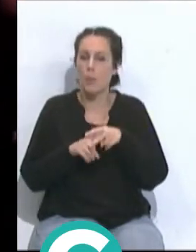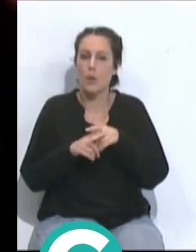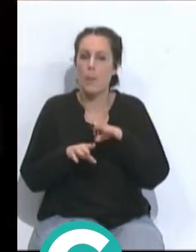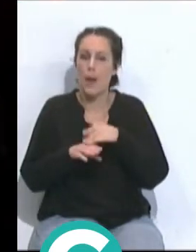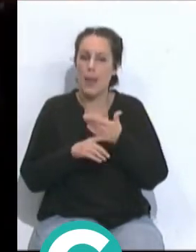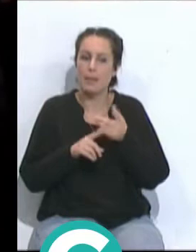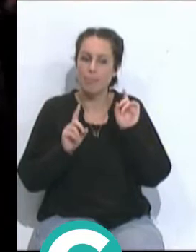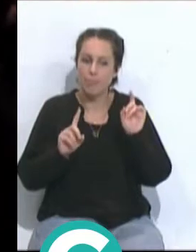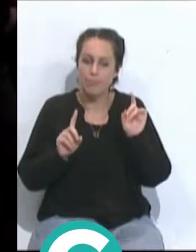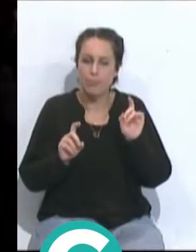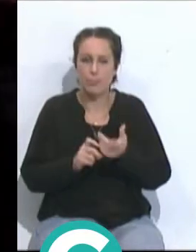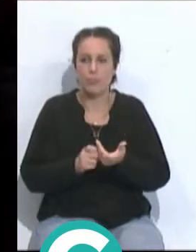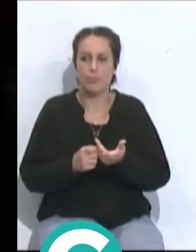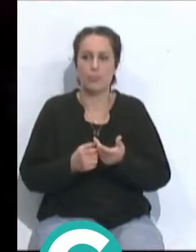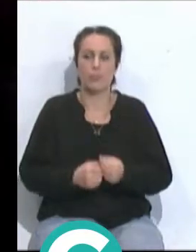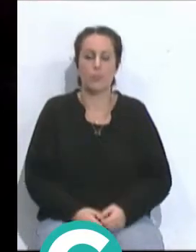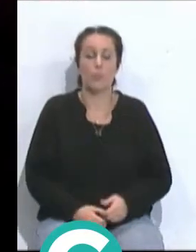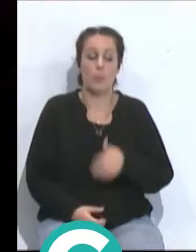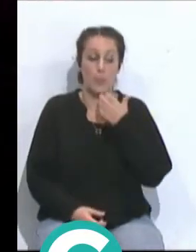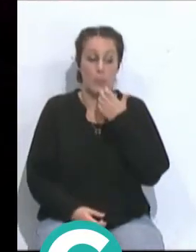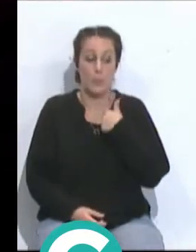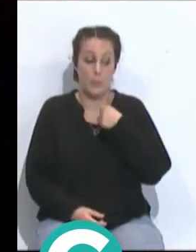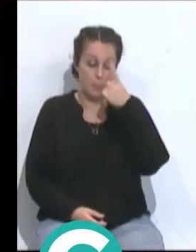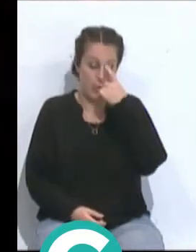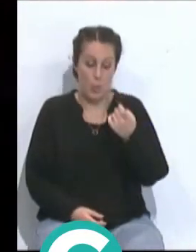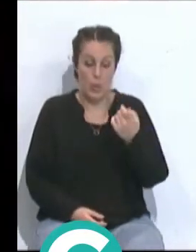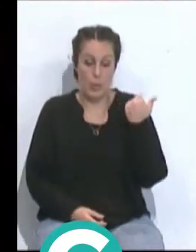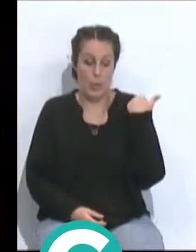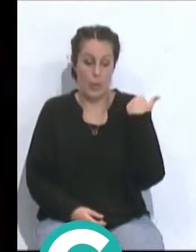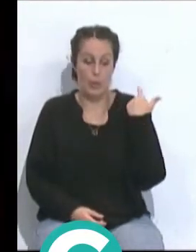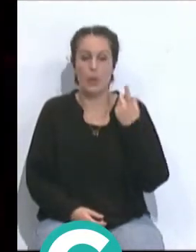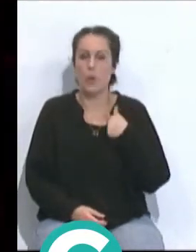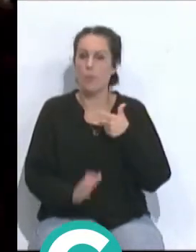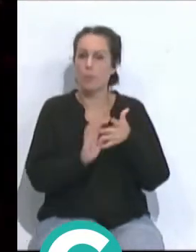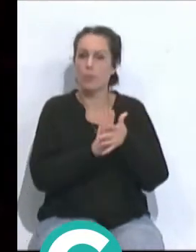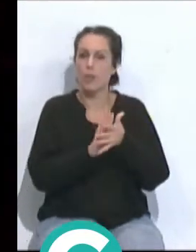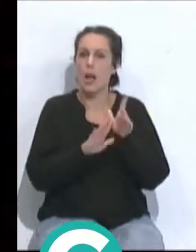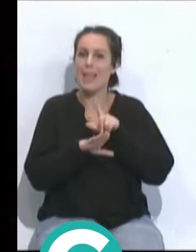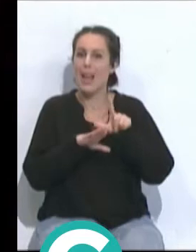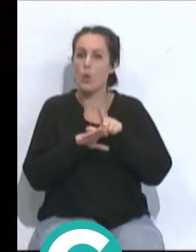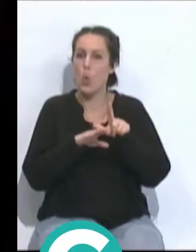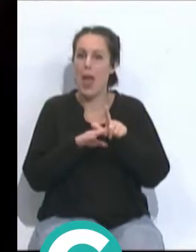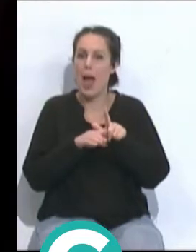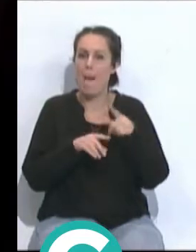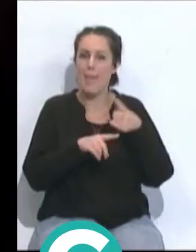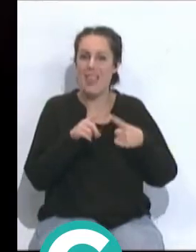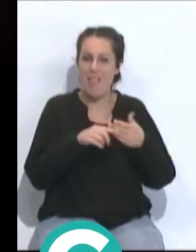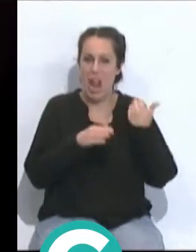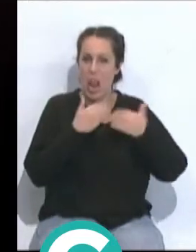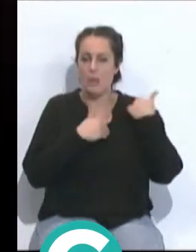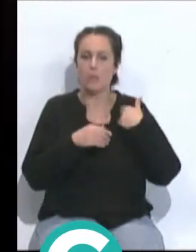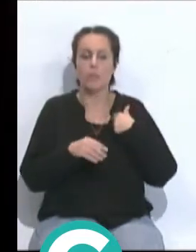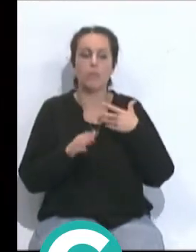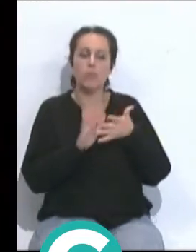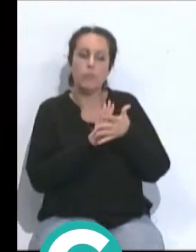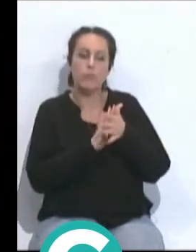para enseñar. Claro. Pues, por ejemplo, me acuerdo de hace poco estaba explicando la literatura medieval y estaba explicando a Jorge